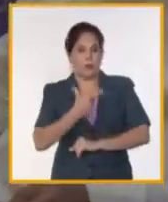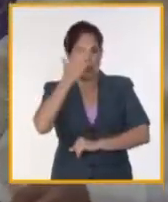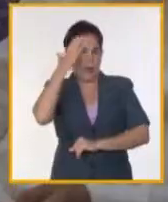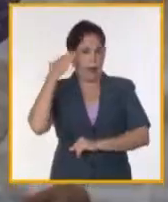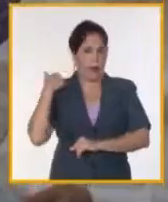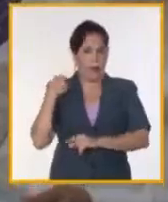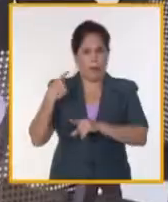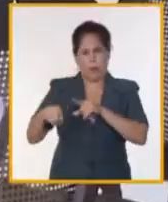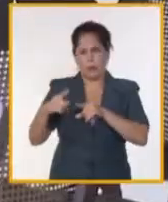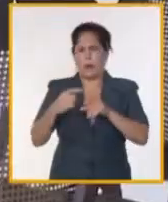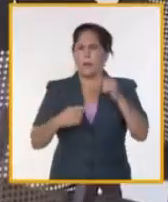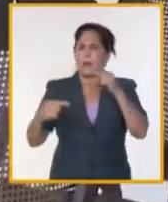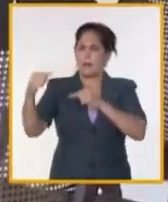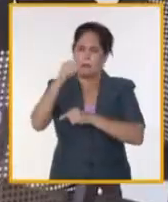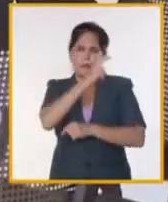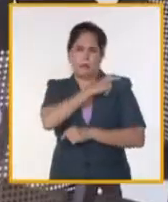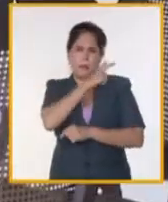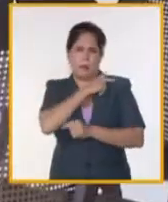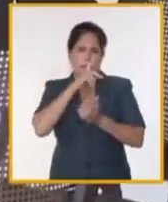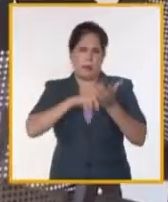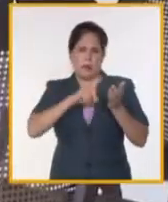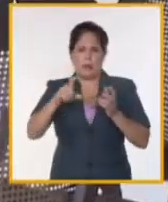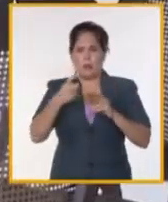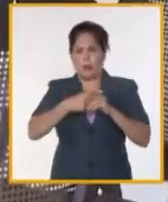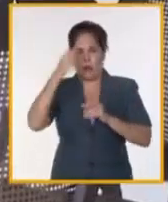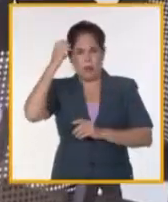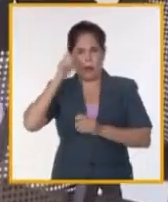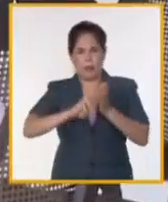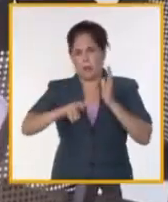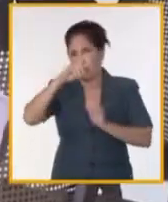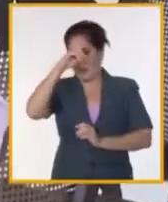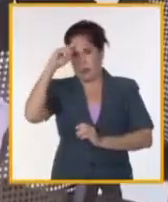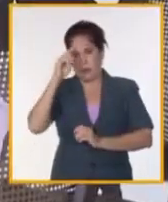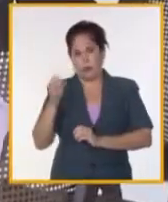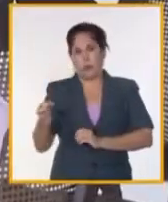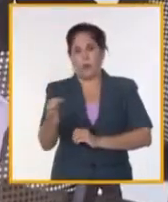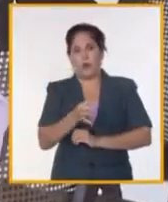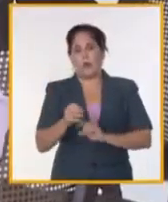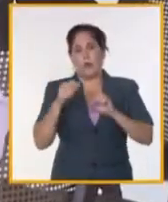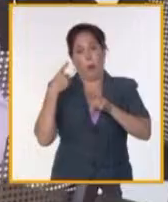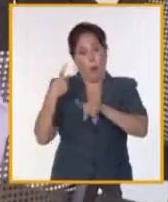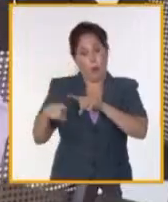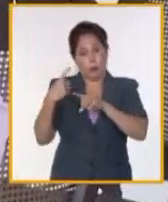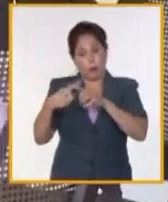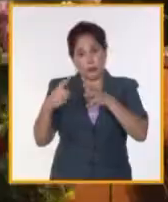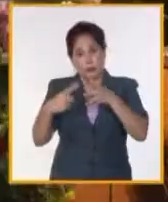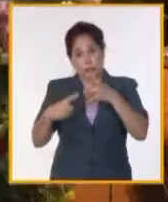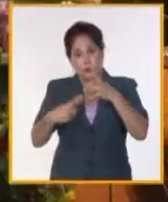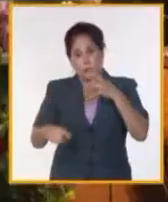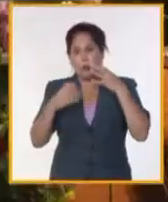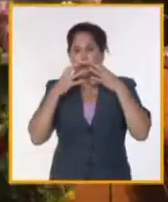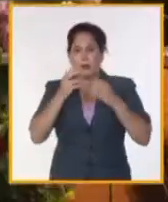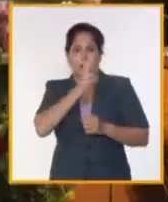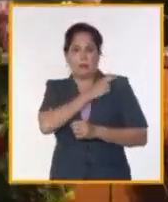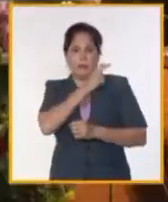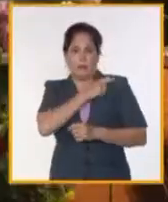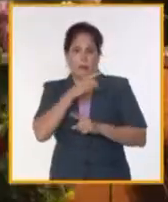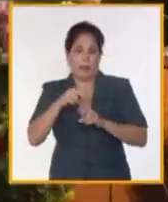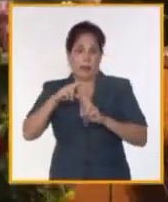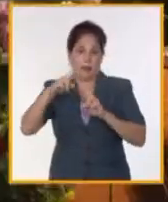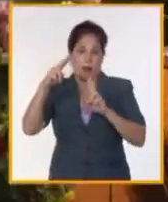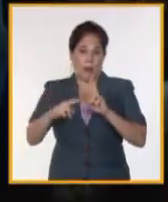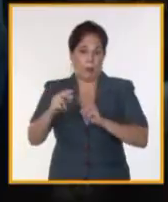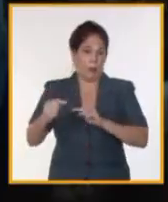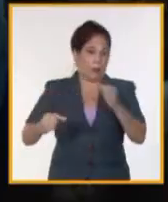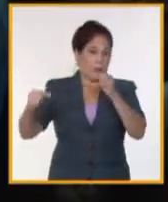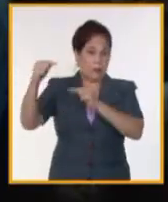Grau, las principales autoridades del partido y el gobierno de la provincia y el municipio, así como otras personalidades. En el Teatro Principal de la Villa